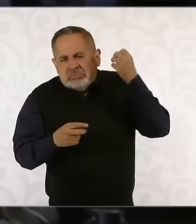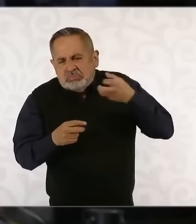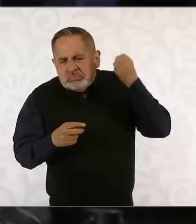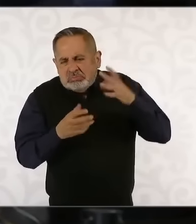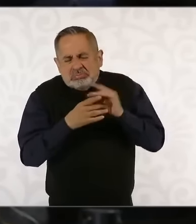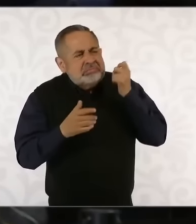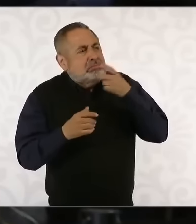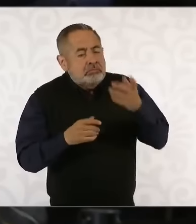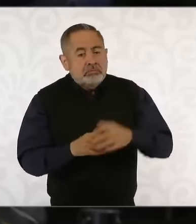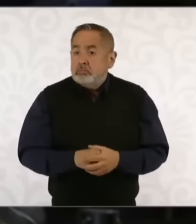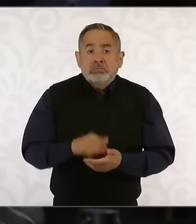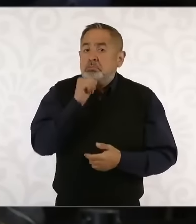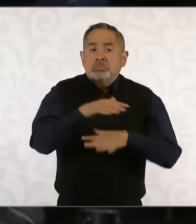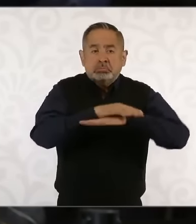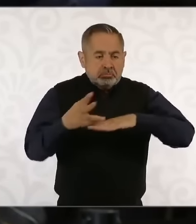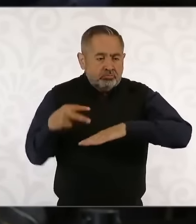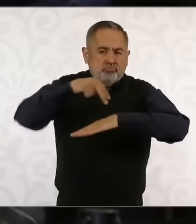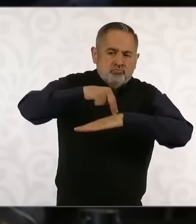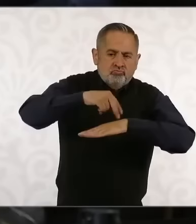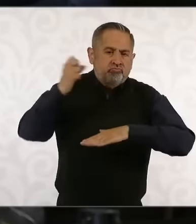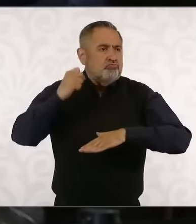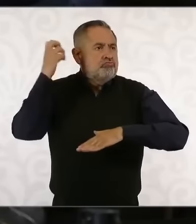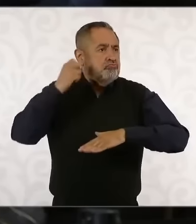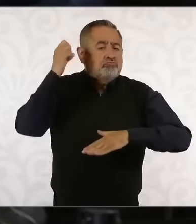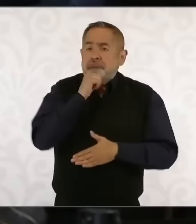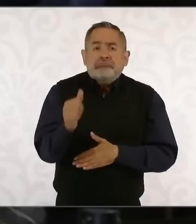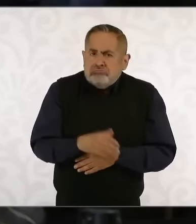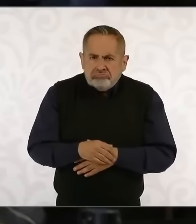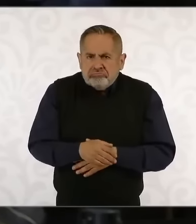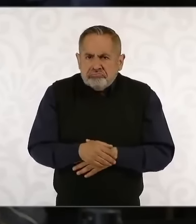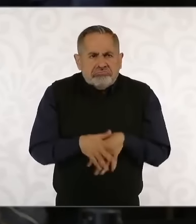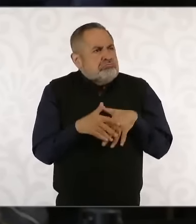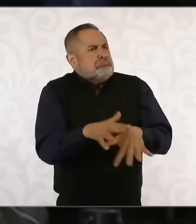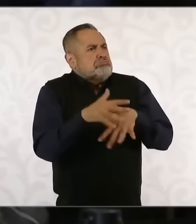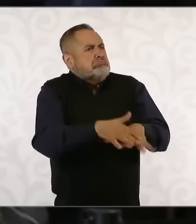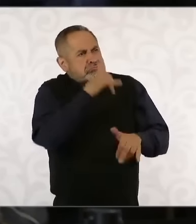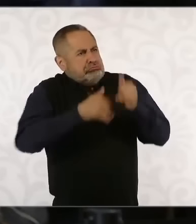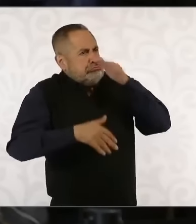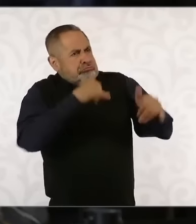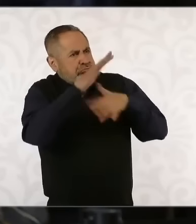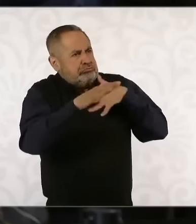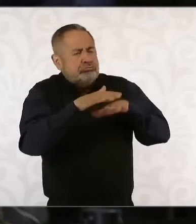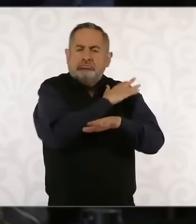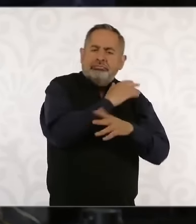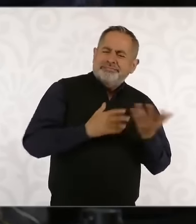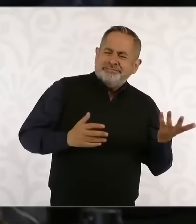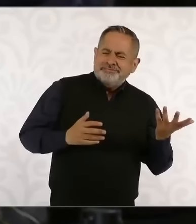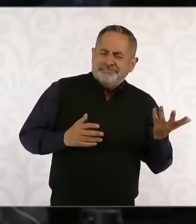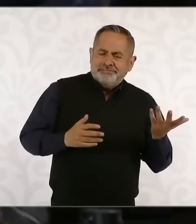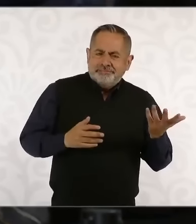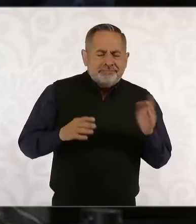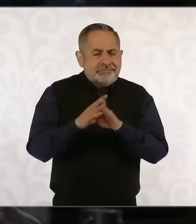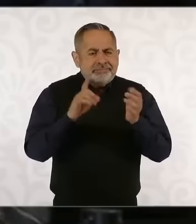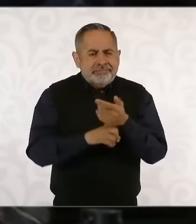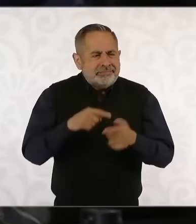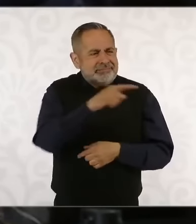dar. No había templete, no había nada, como regularmente hay. Entonces, y al contrario, lo que empezó a haber fue